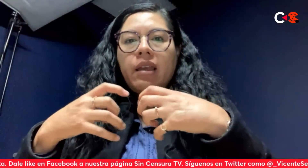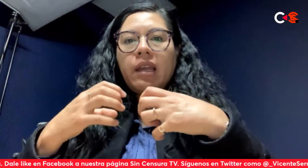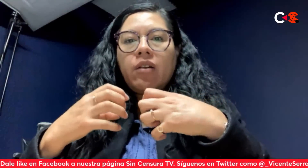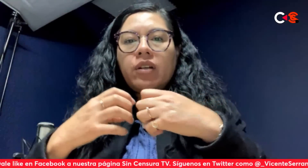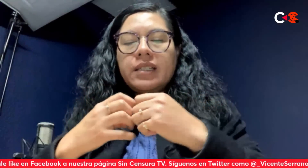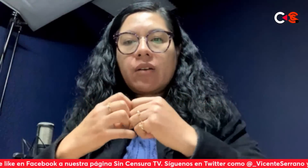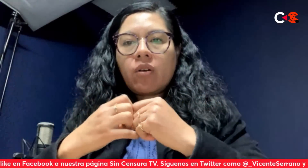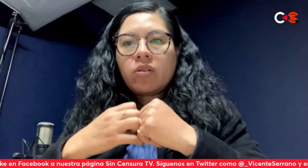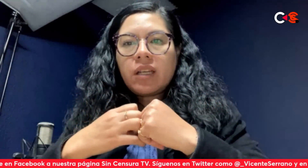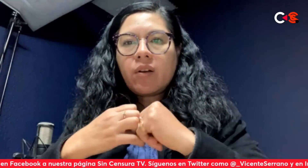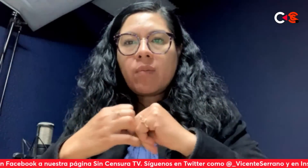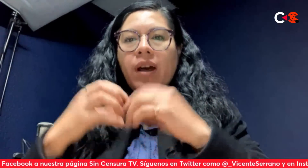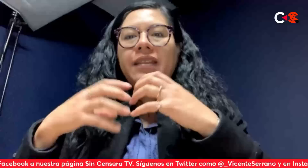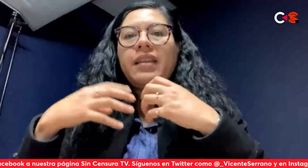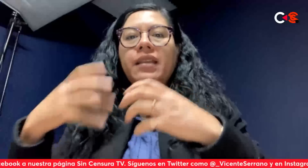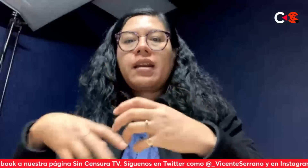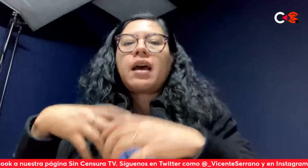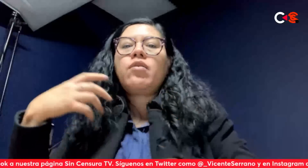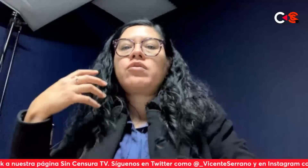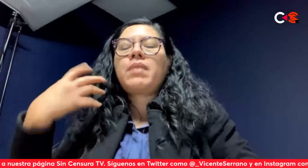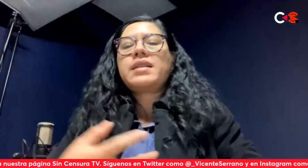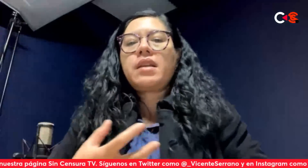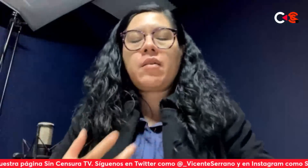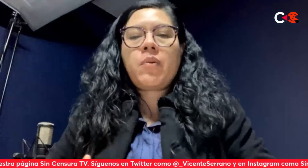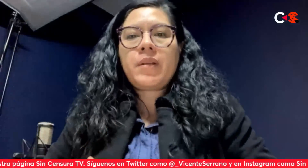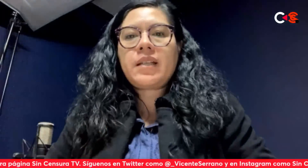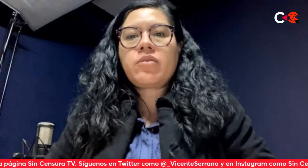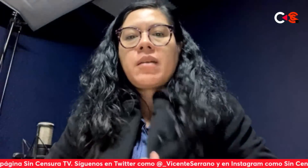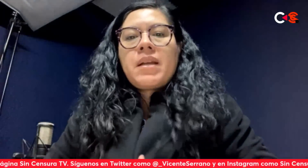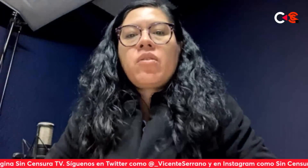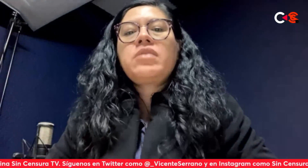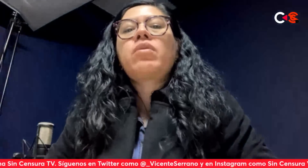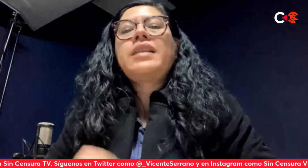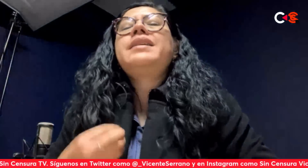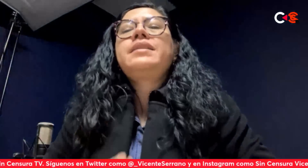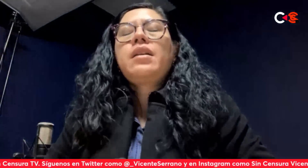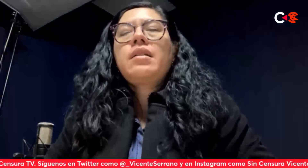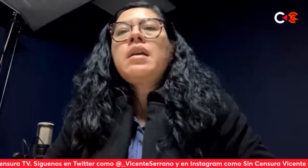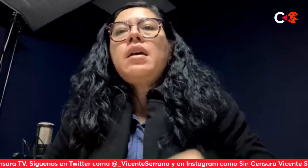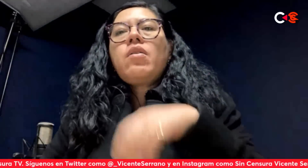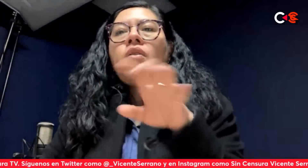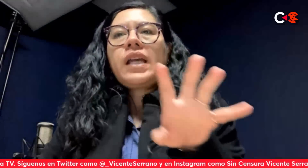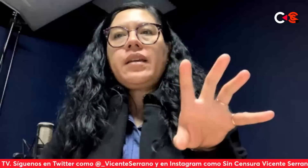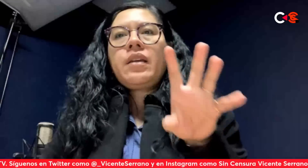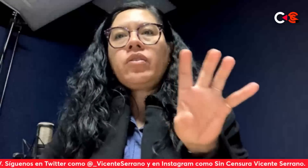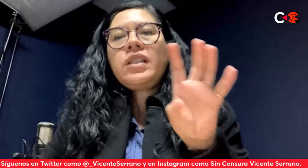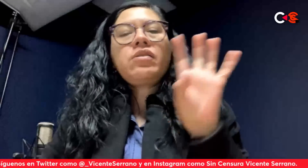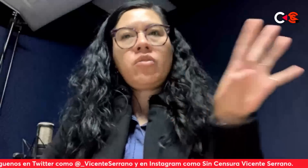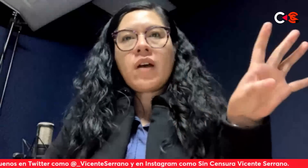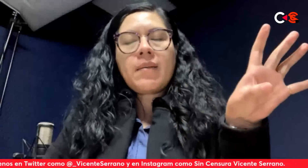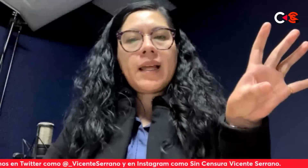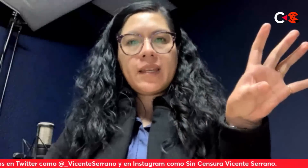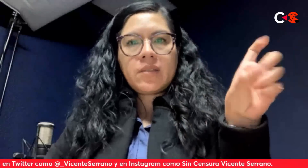social, lo que se conoce como atender a los más pobres, a los que mayores urgencias tienen. Ok,